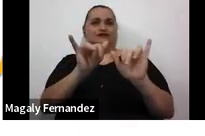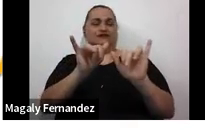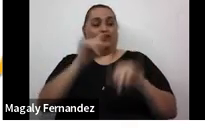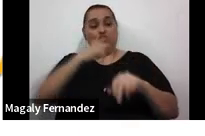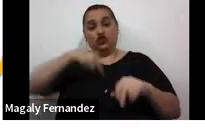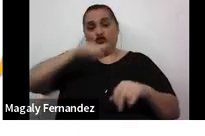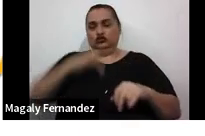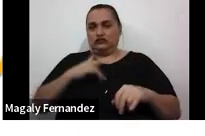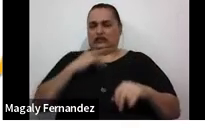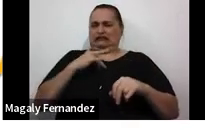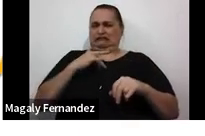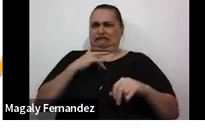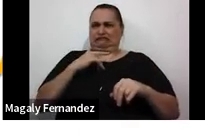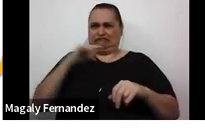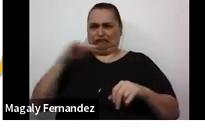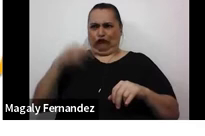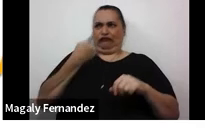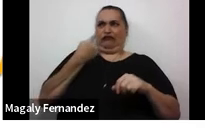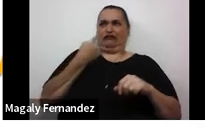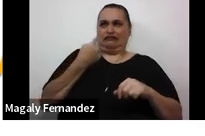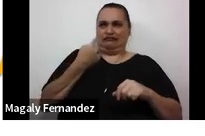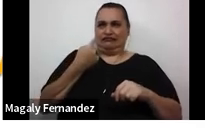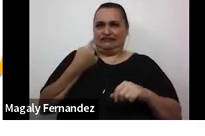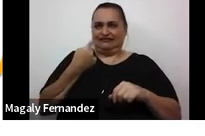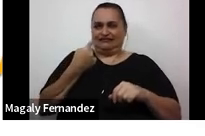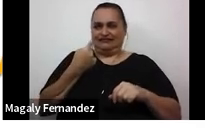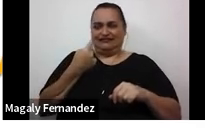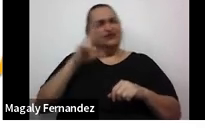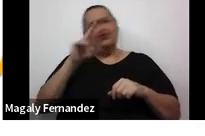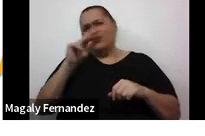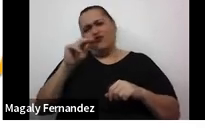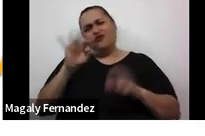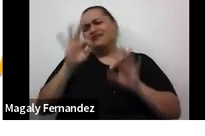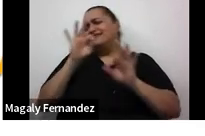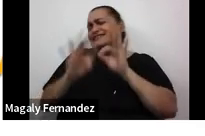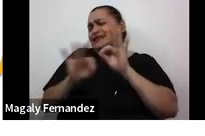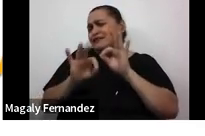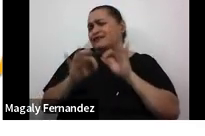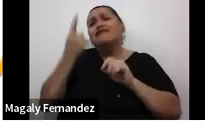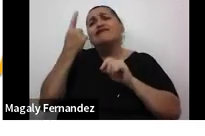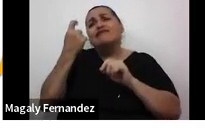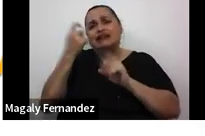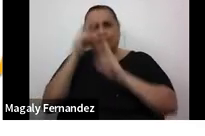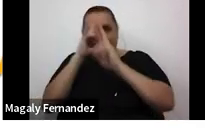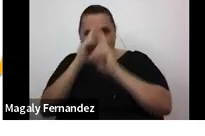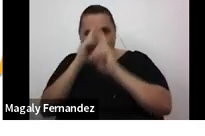de pronto nos sentimos que me da atacados por esto y es simplemente nuestra falta de respeto